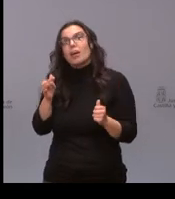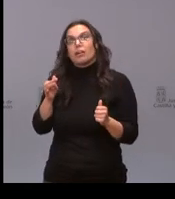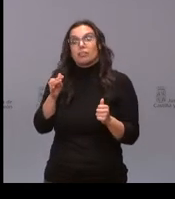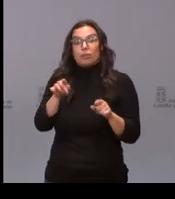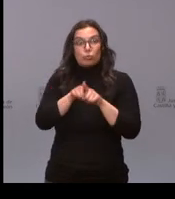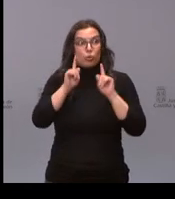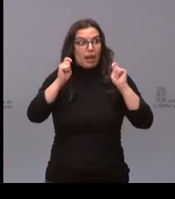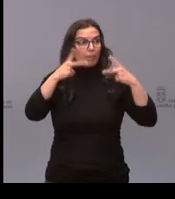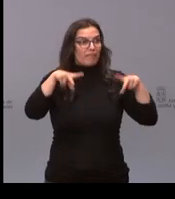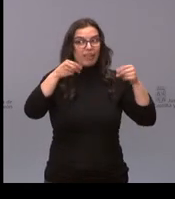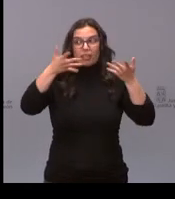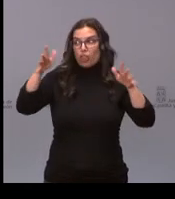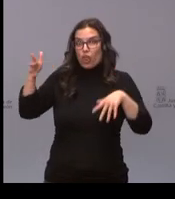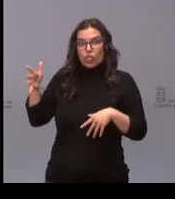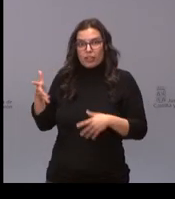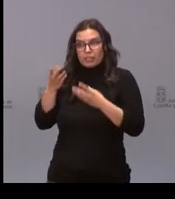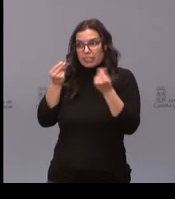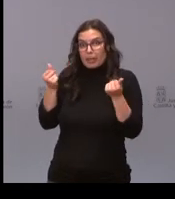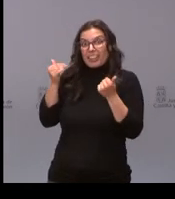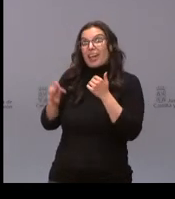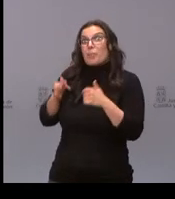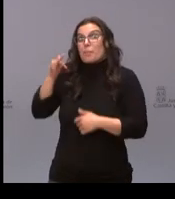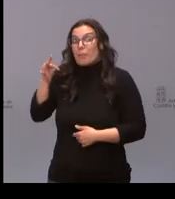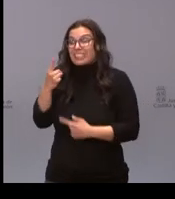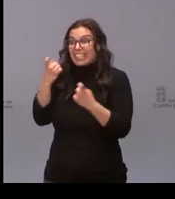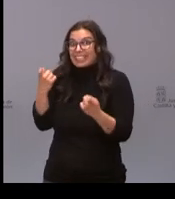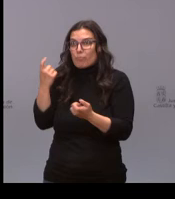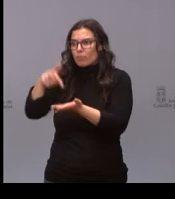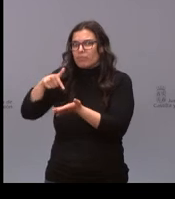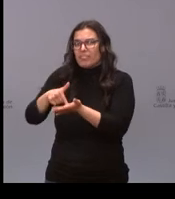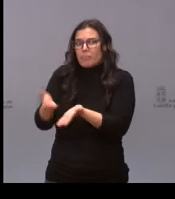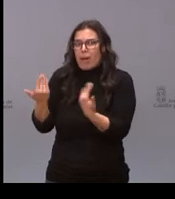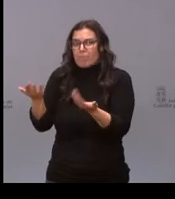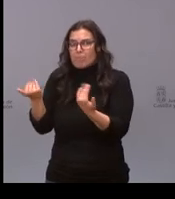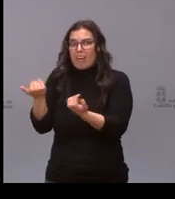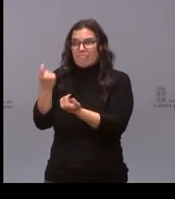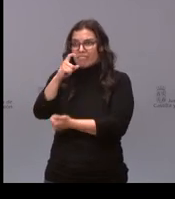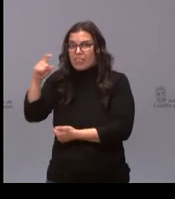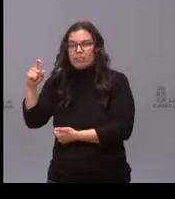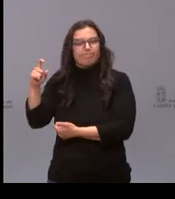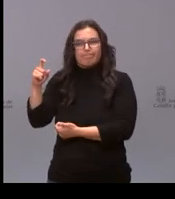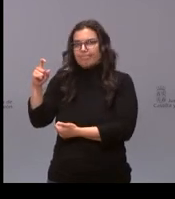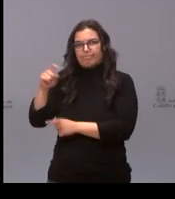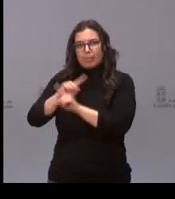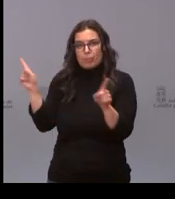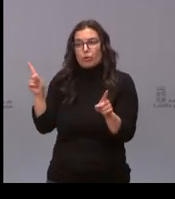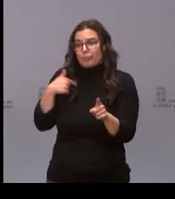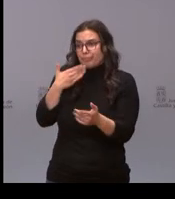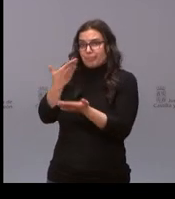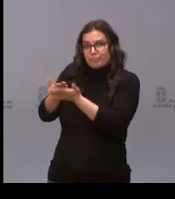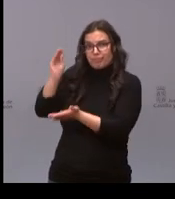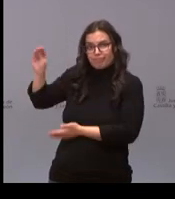el estado de alarma, sino que no está cuando necesitamos vacunas, desde esa reivindicación profunda al Gobierno de